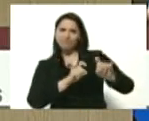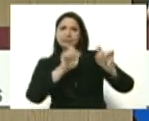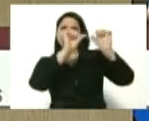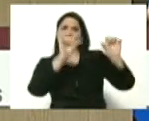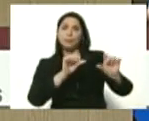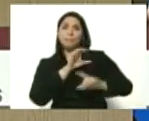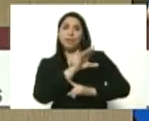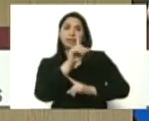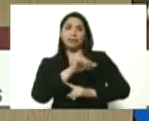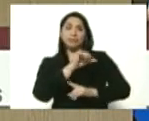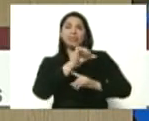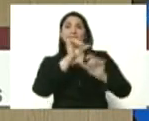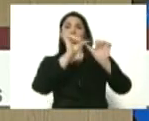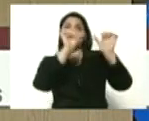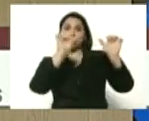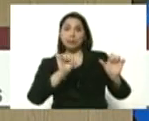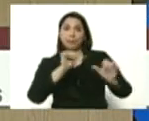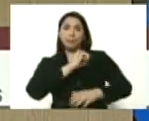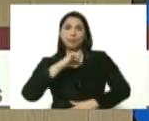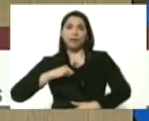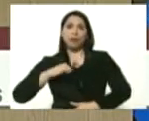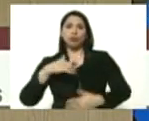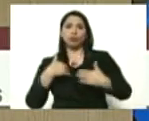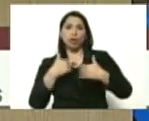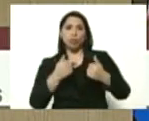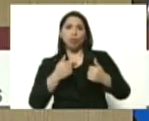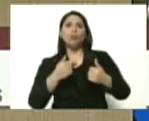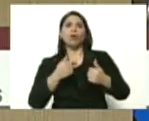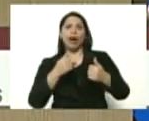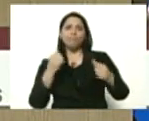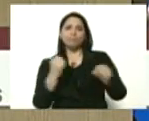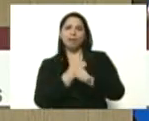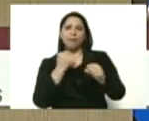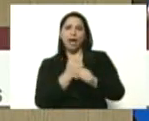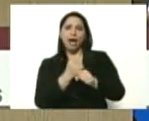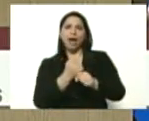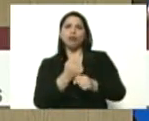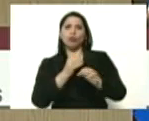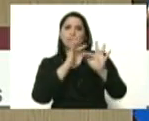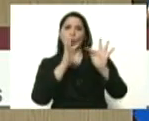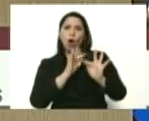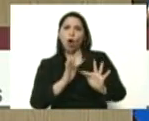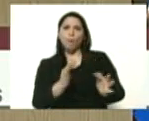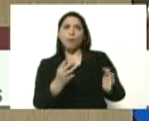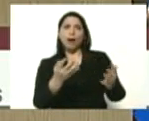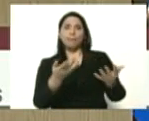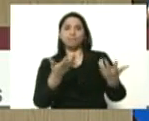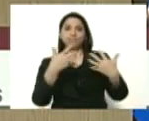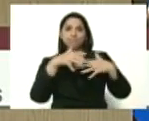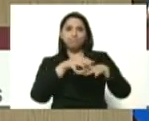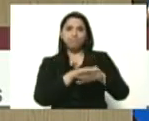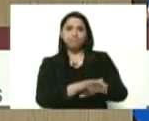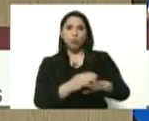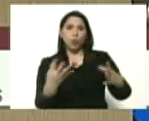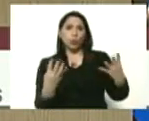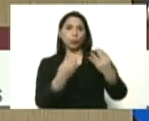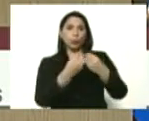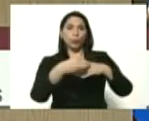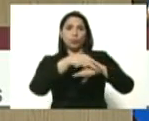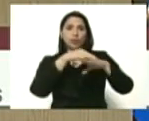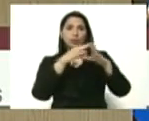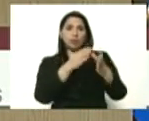privado de salud que viene trabajando de manera coordinada con el Ministerio del